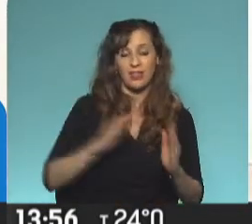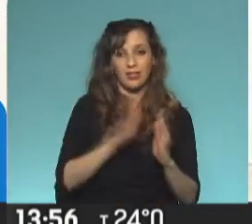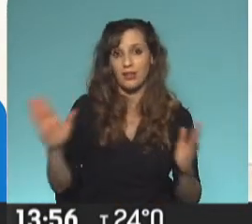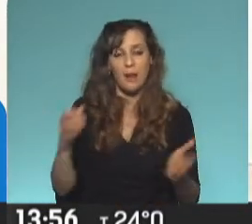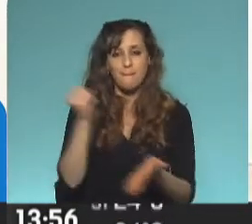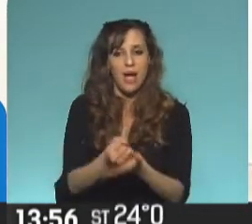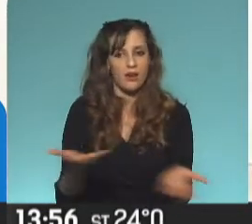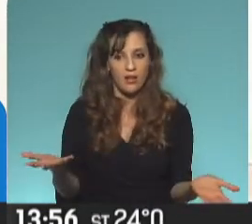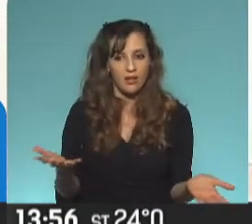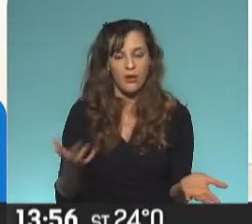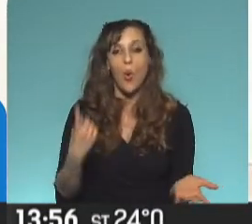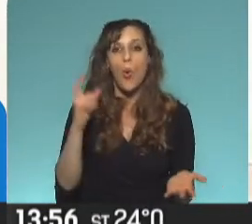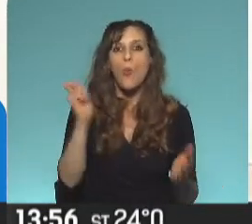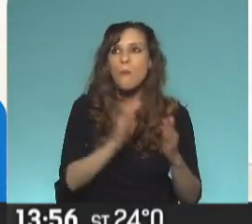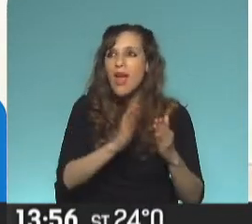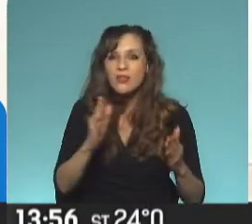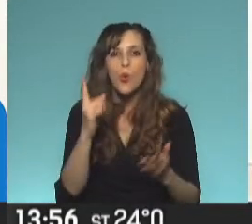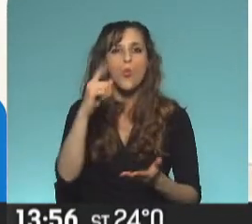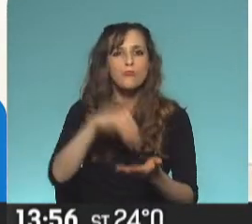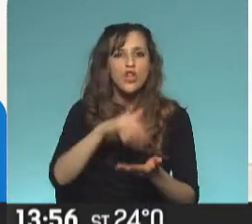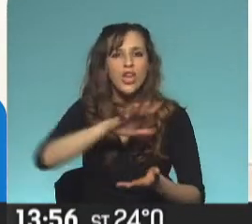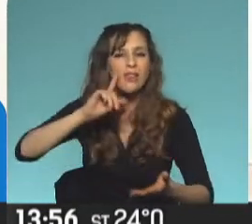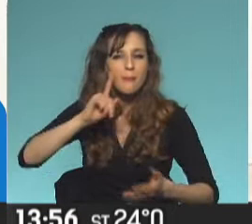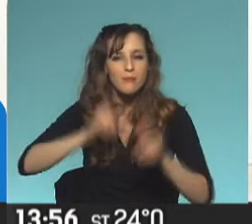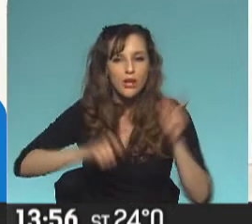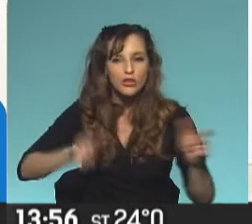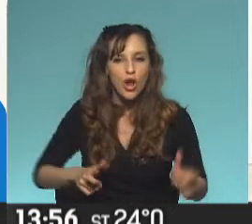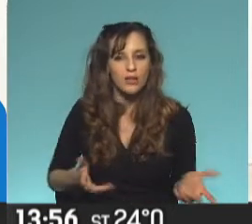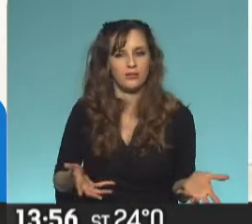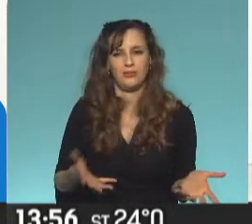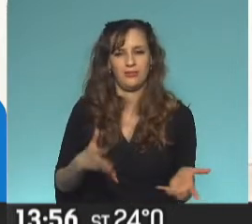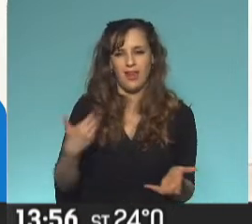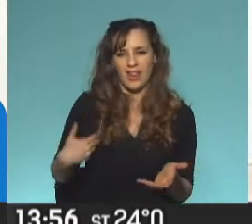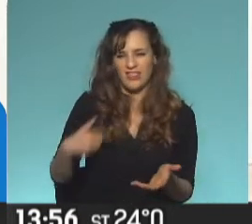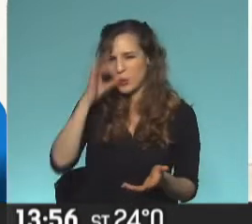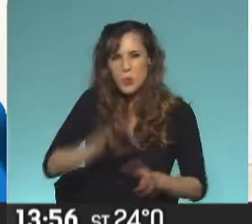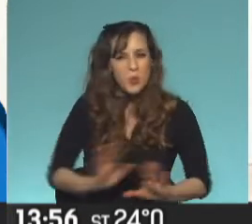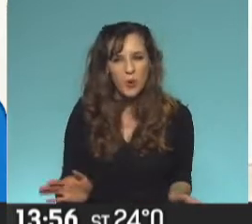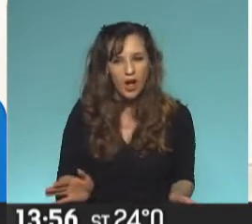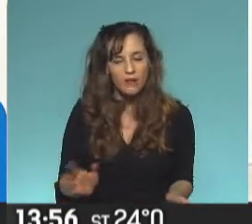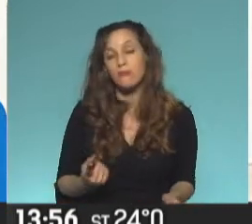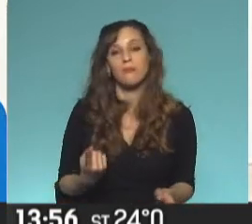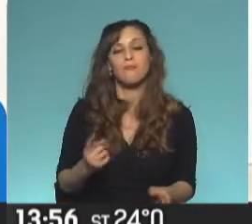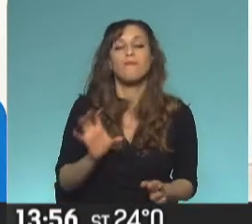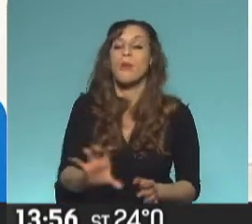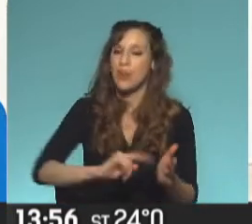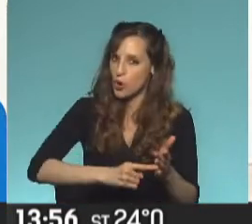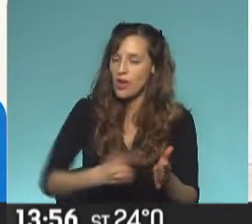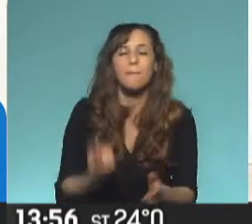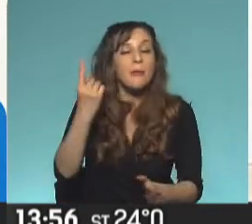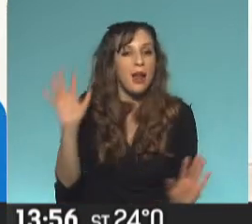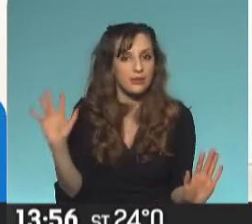en un mes o un millón y medio o acaso dos millones de personas nunca se hizo en la provincia buenos aires estuvimos trabajando